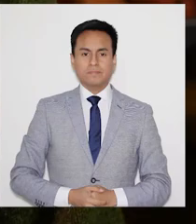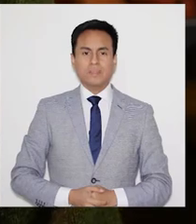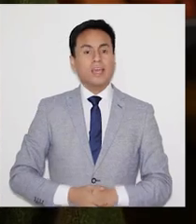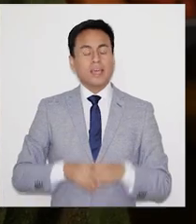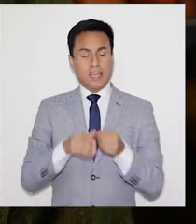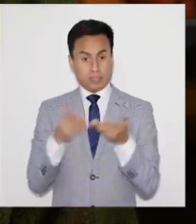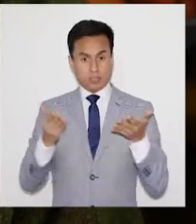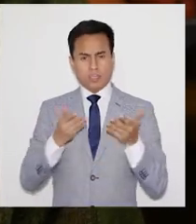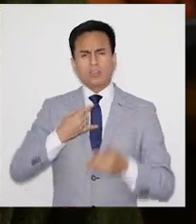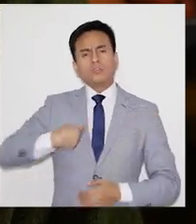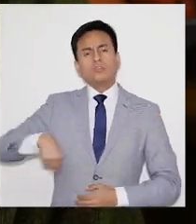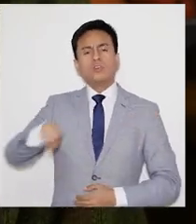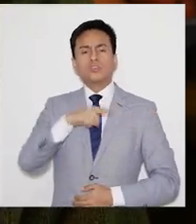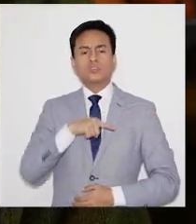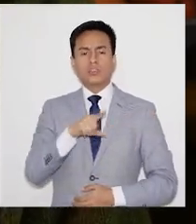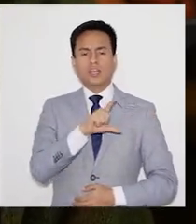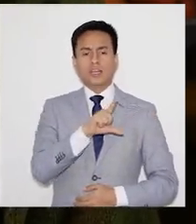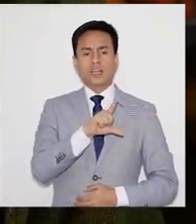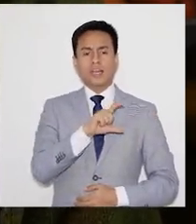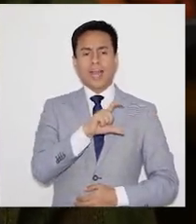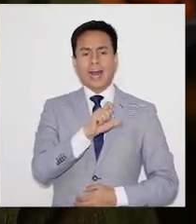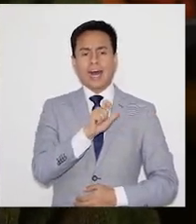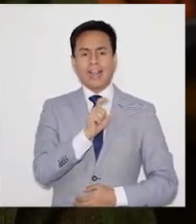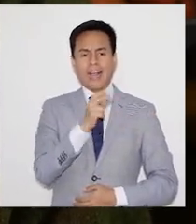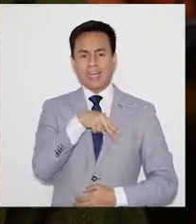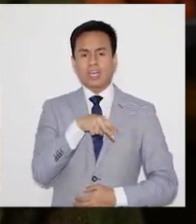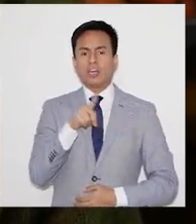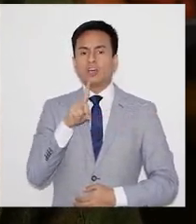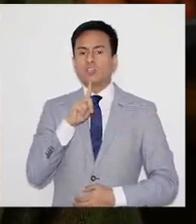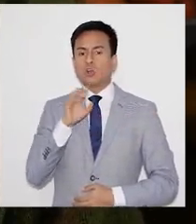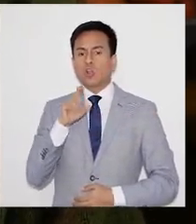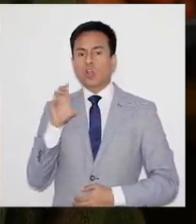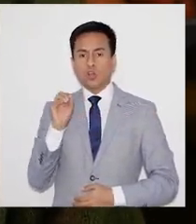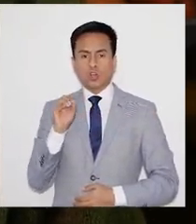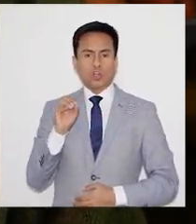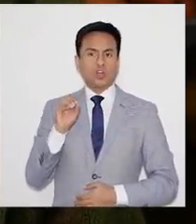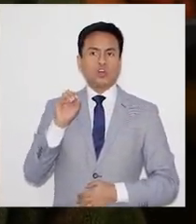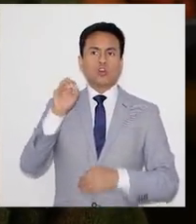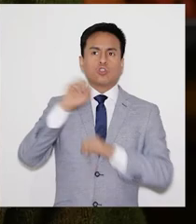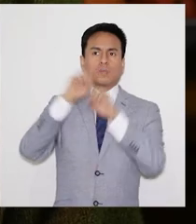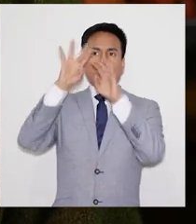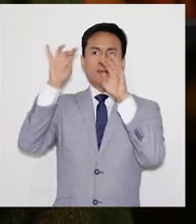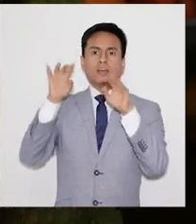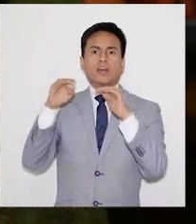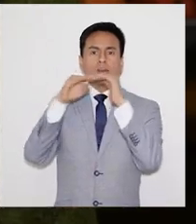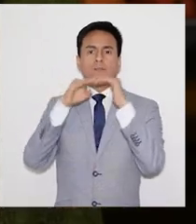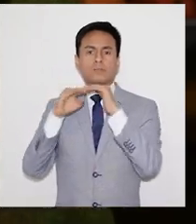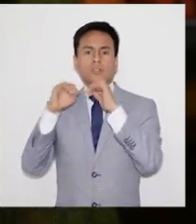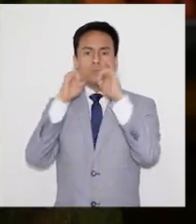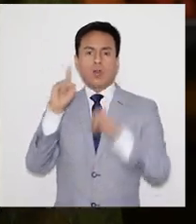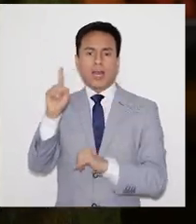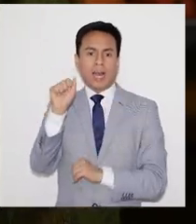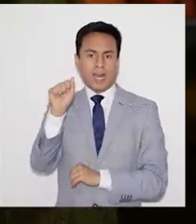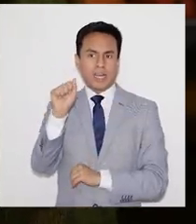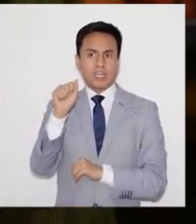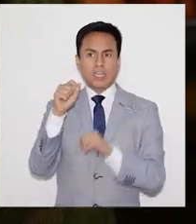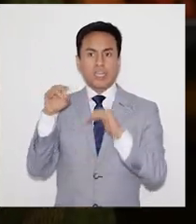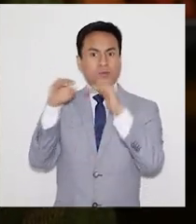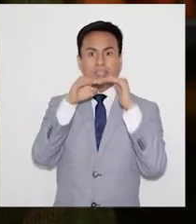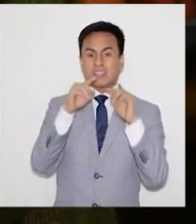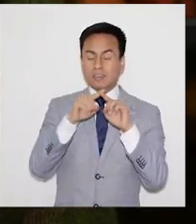Y entonces, nosotros con el Calán-Tololo fuimos a demostrar que las supernovas tipo 1A eran todas iguales, demostramos que eran